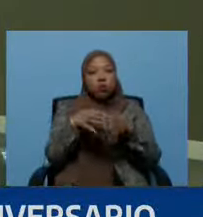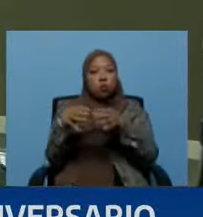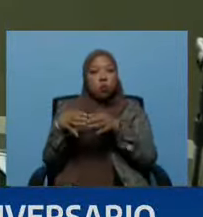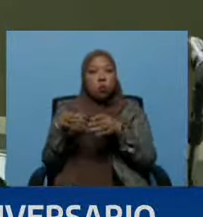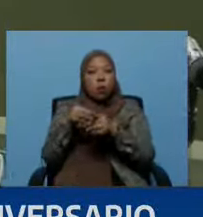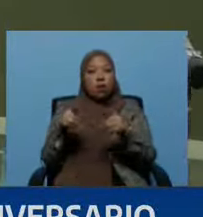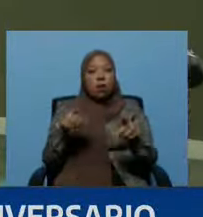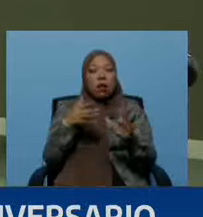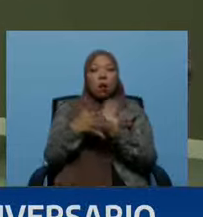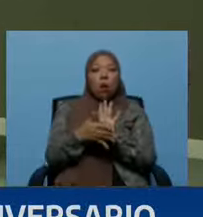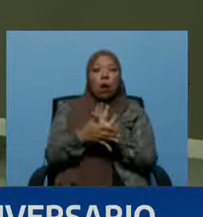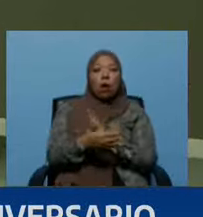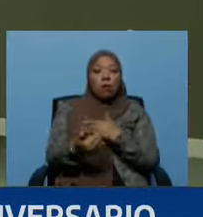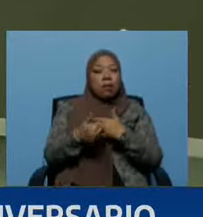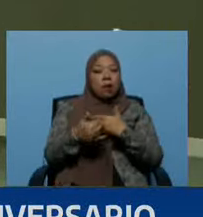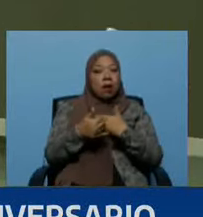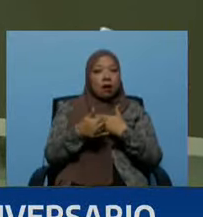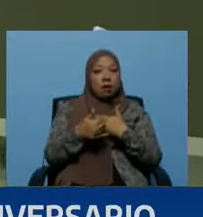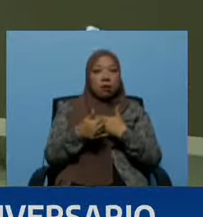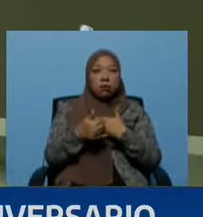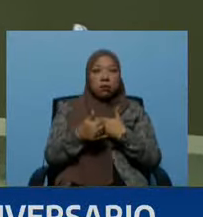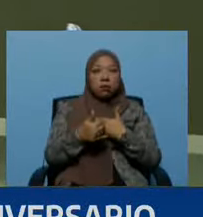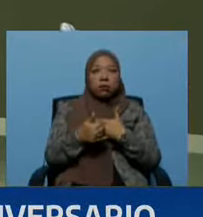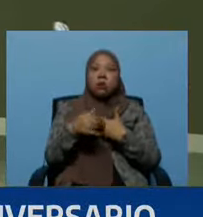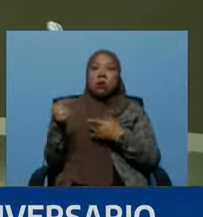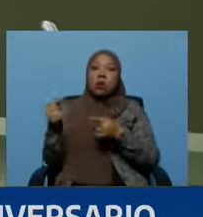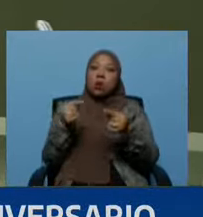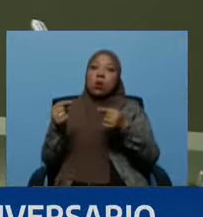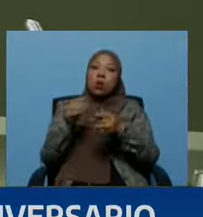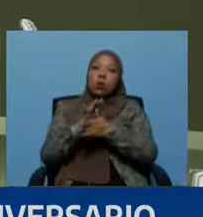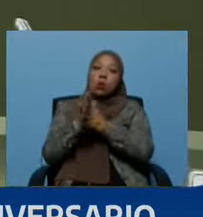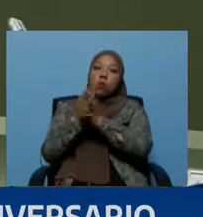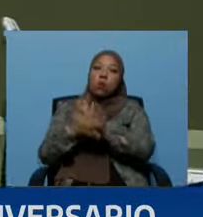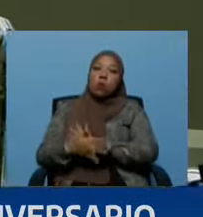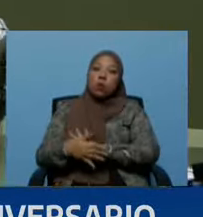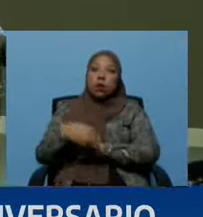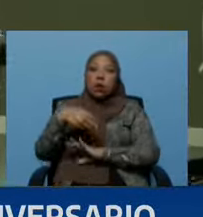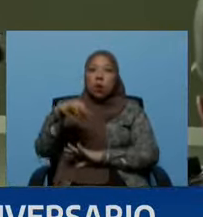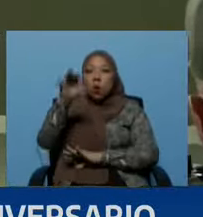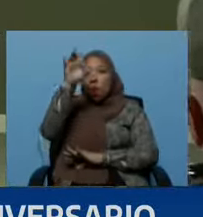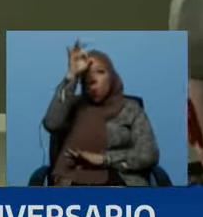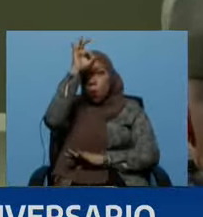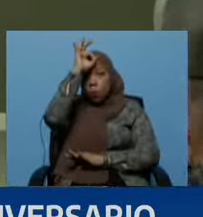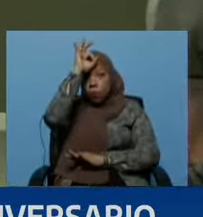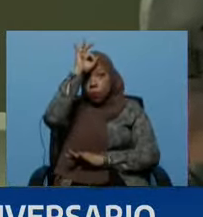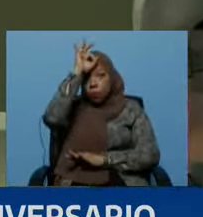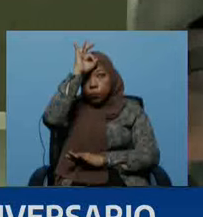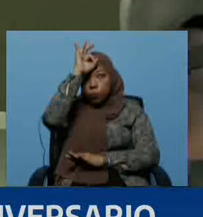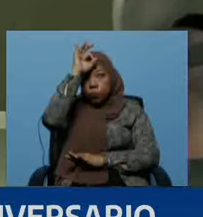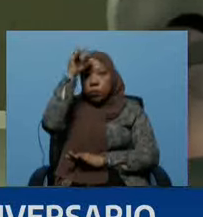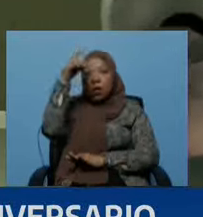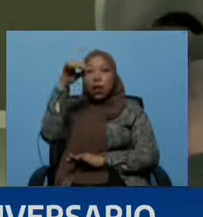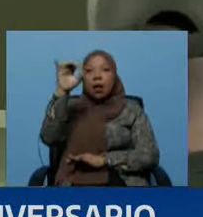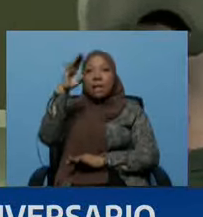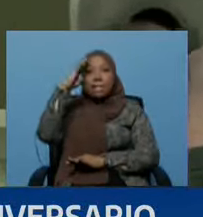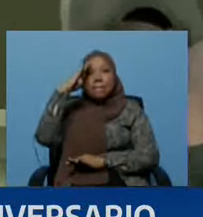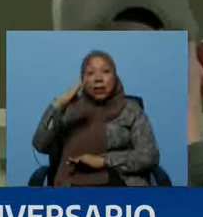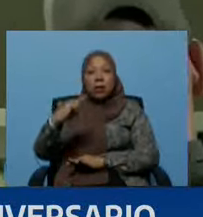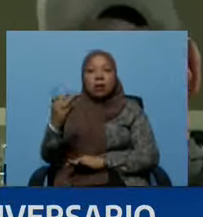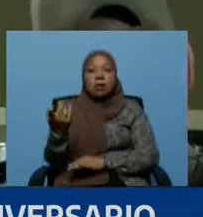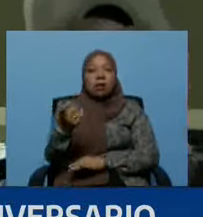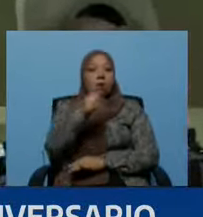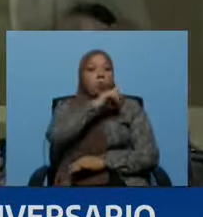Solo se atrevieron a hablar de la eliminación de la Milicia Nacional Bolivariana. Si llegamos al